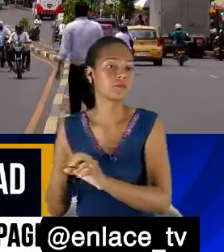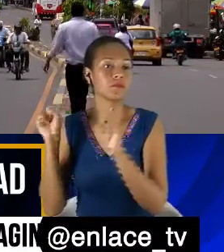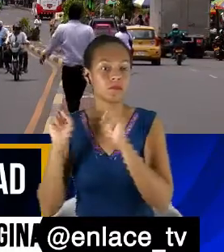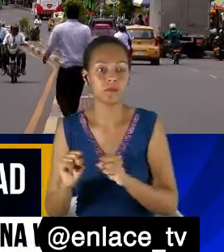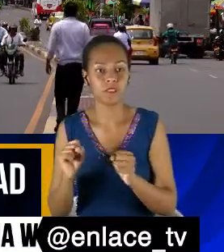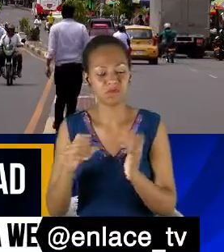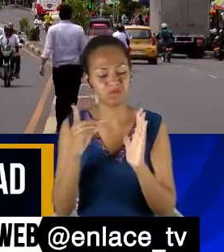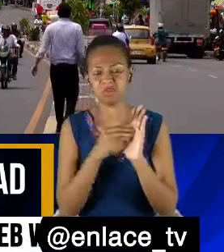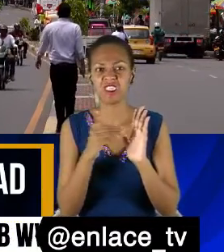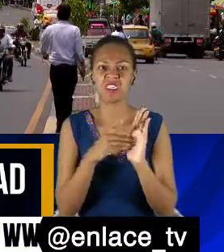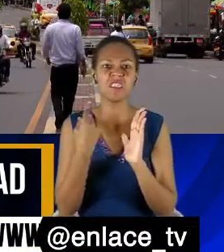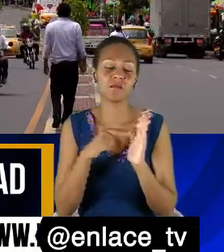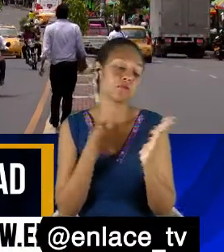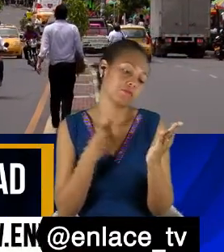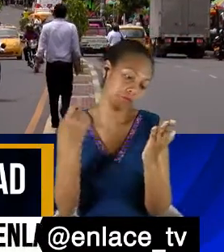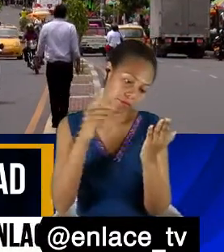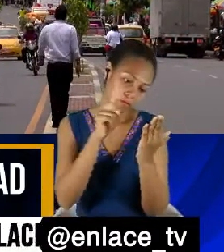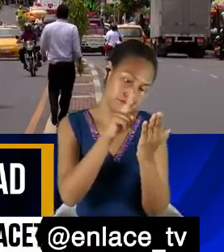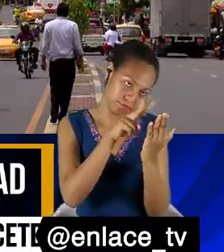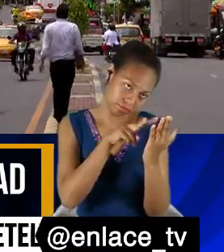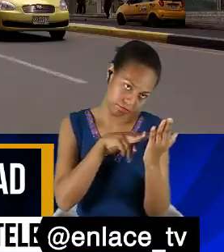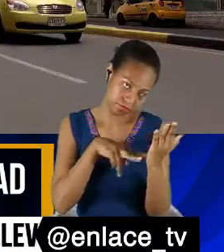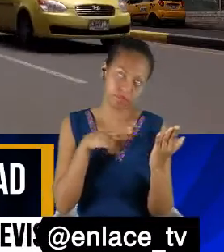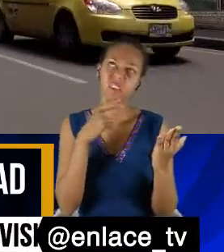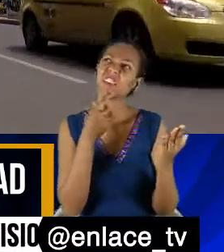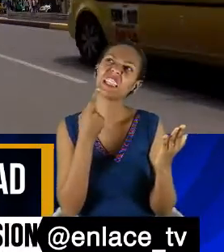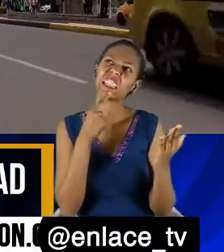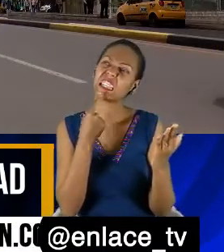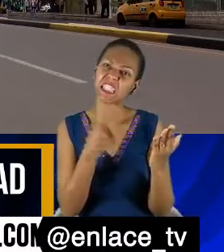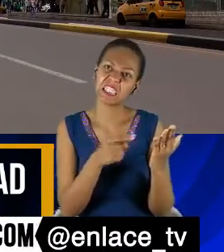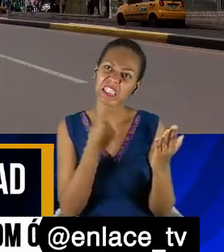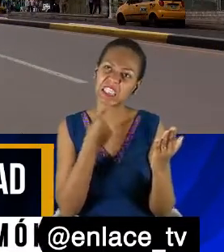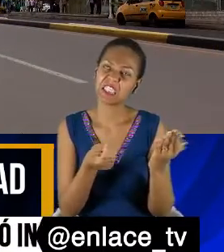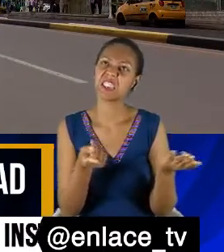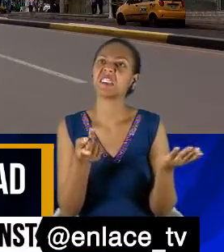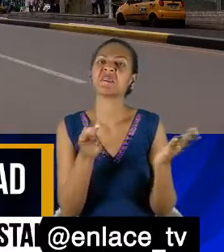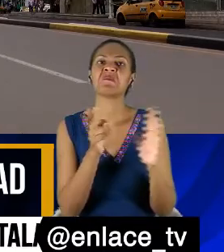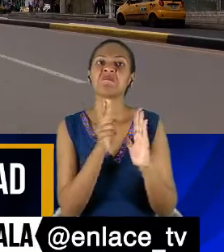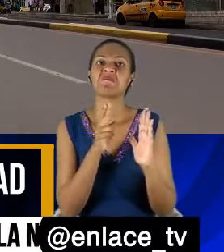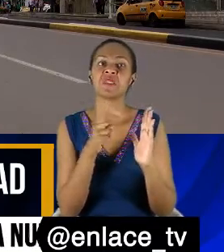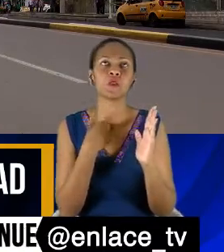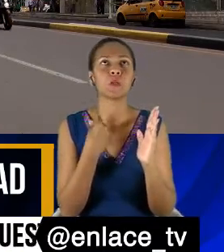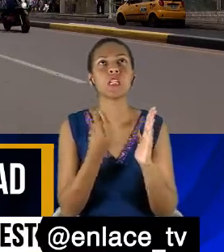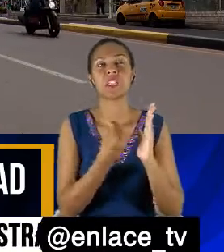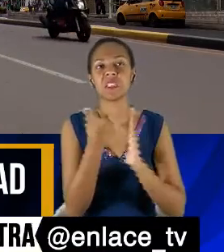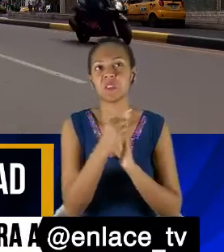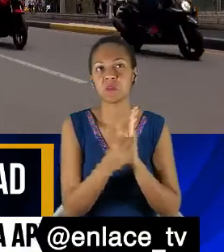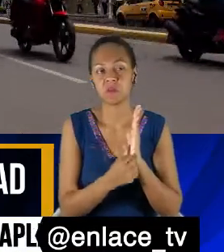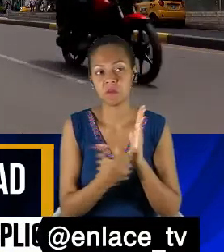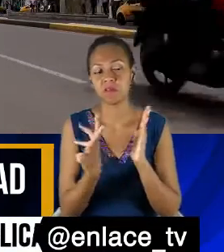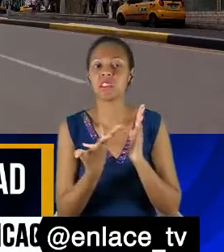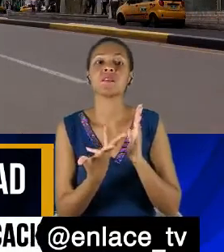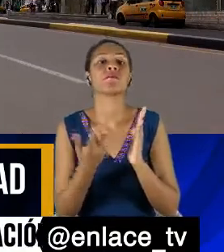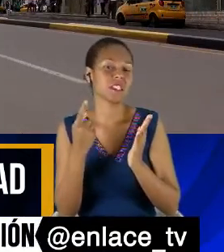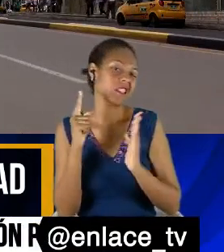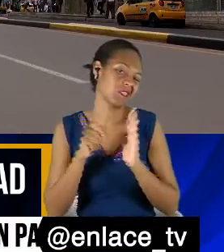leerlo, instruirnos sobre los requisitos que este decreto nos trae, que hubo modificación